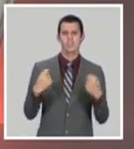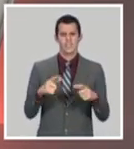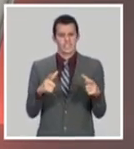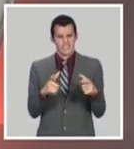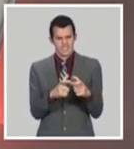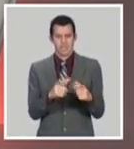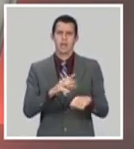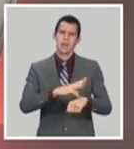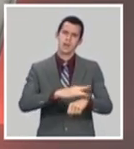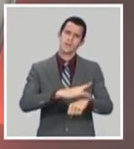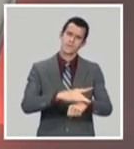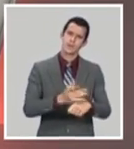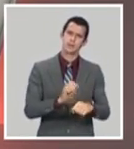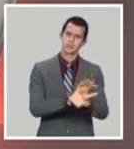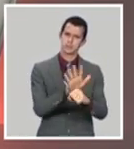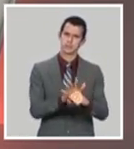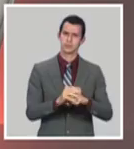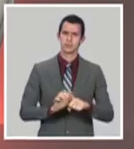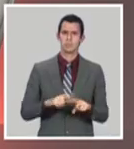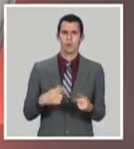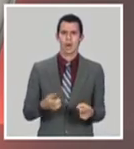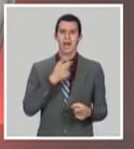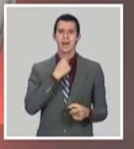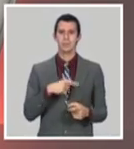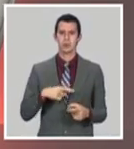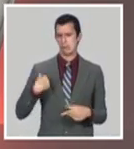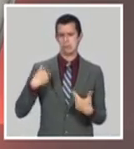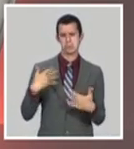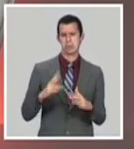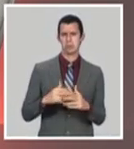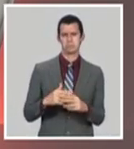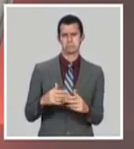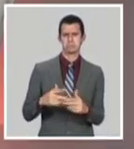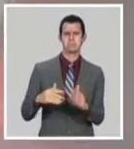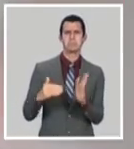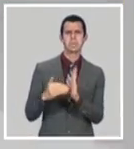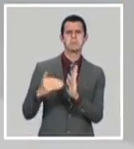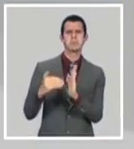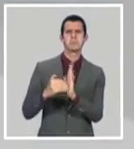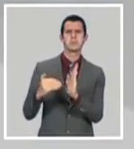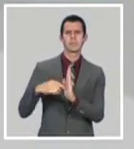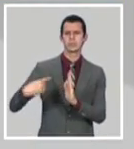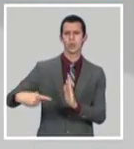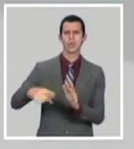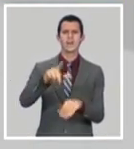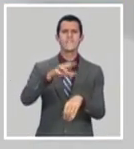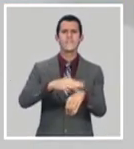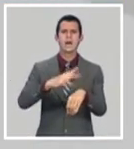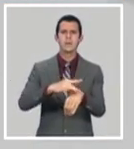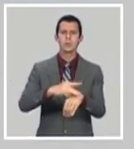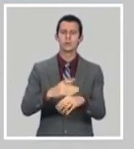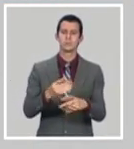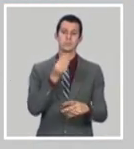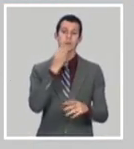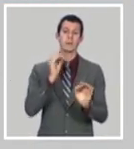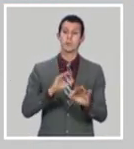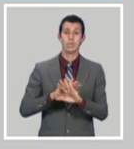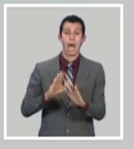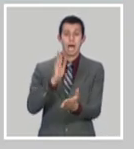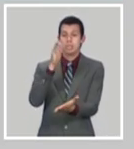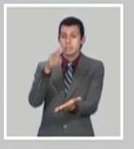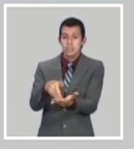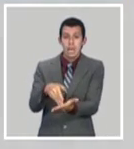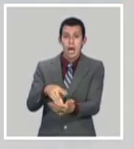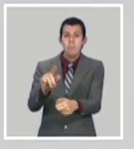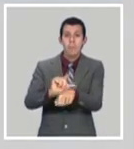riesgo los servicios de salud y todo el esfuerzo y además el resto de las medidas que conforman los organismos. De continuar creciendo